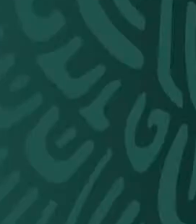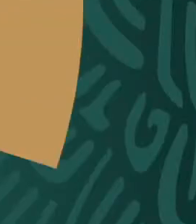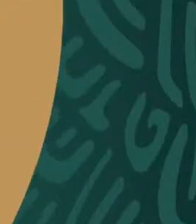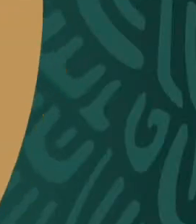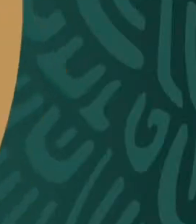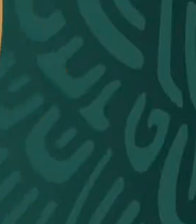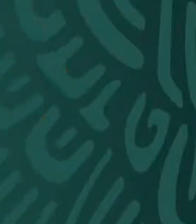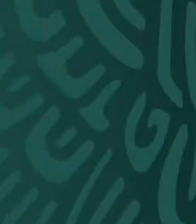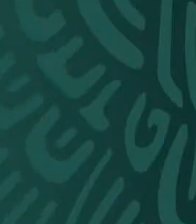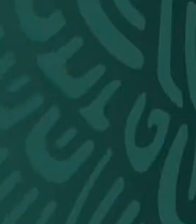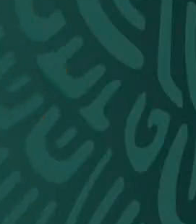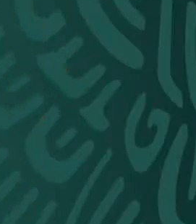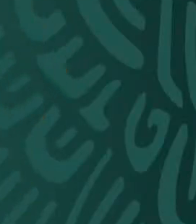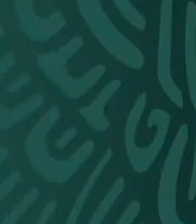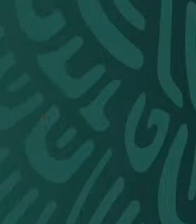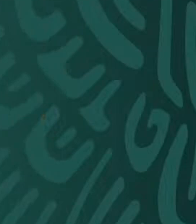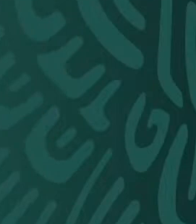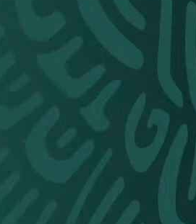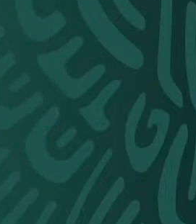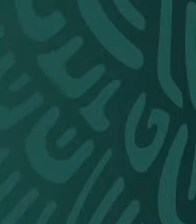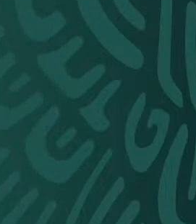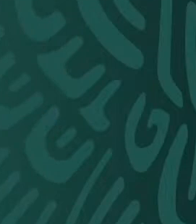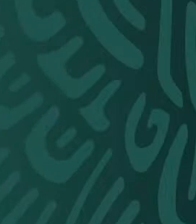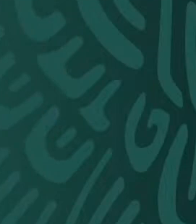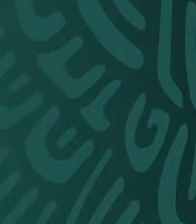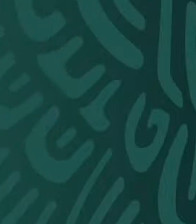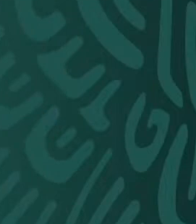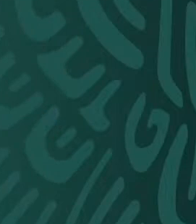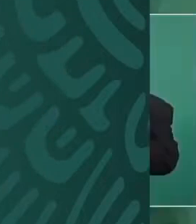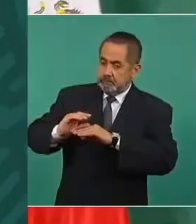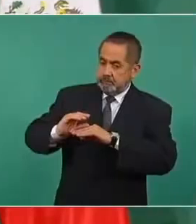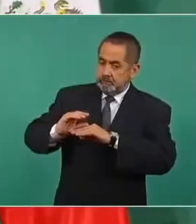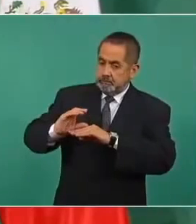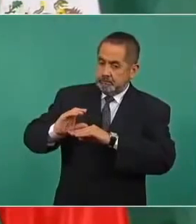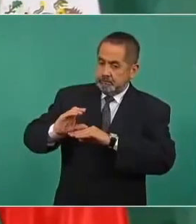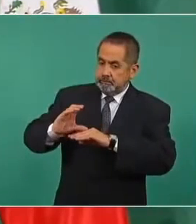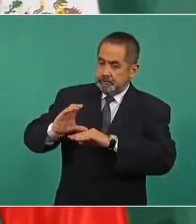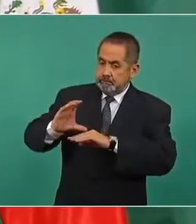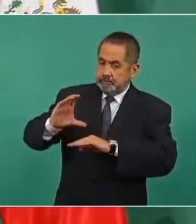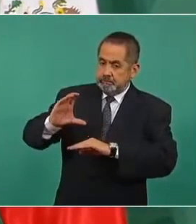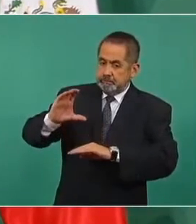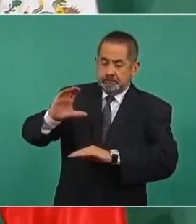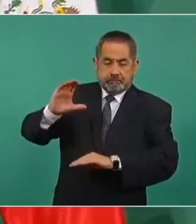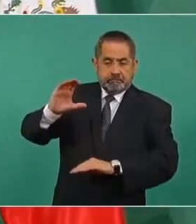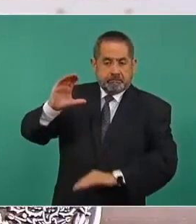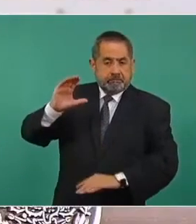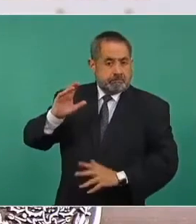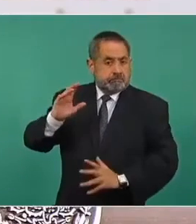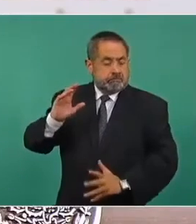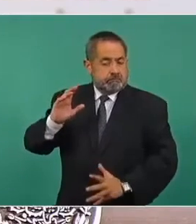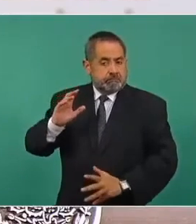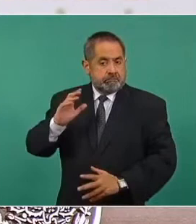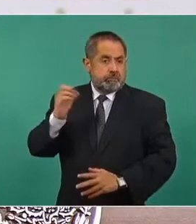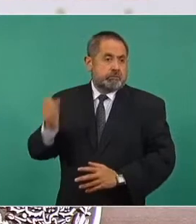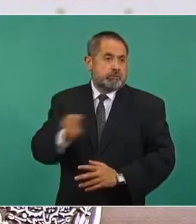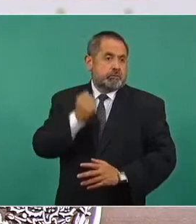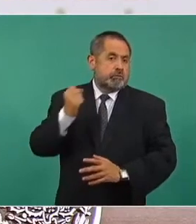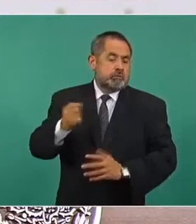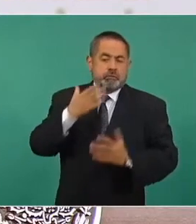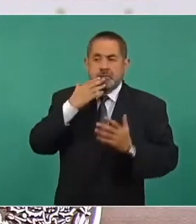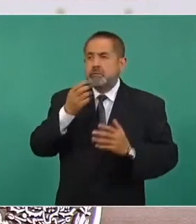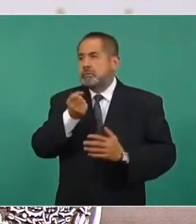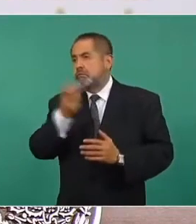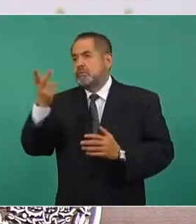país se encuentra económicamente estable. Afortunadamente, ya todos los especialistas